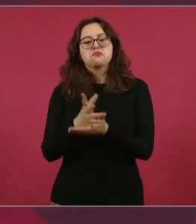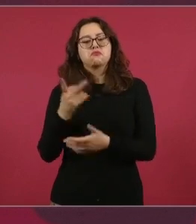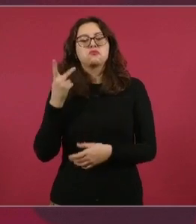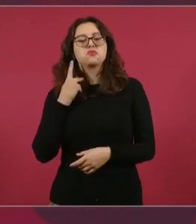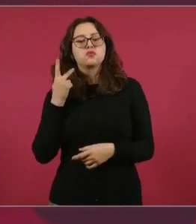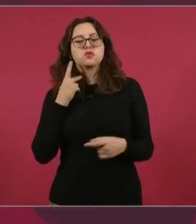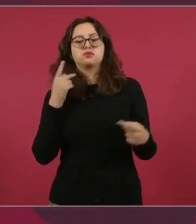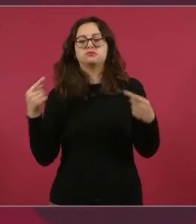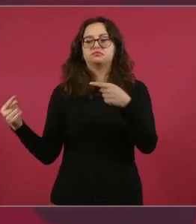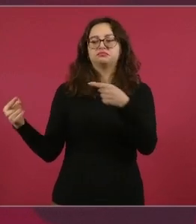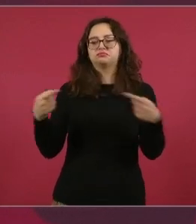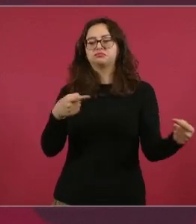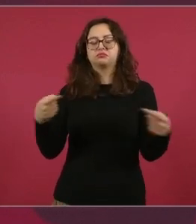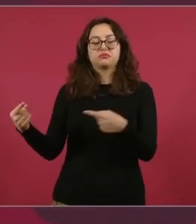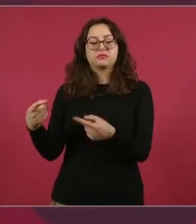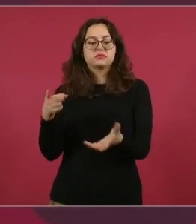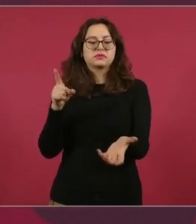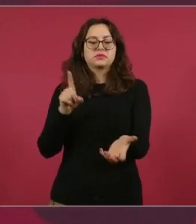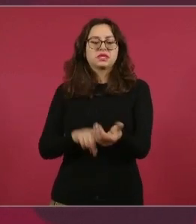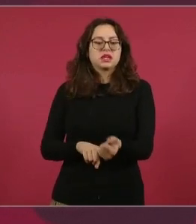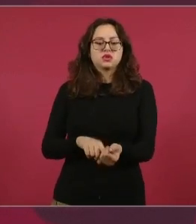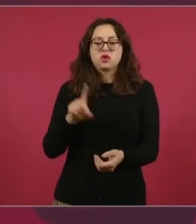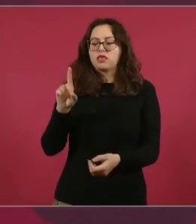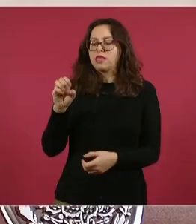Esto es propio de la democracia.